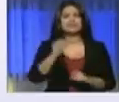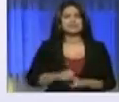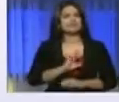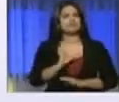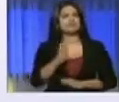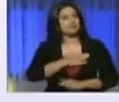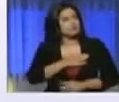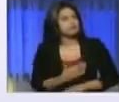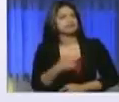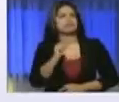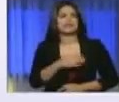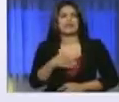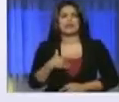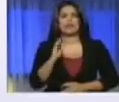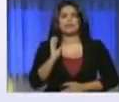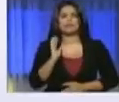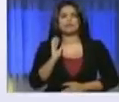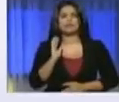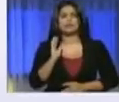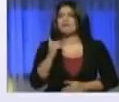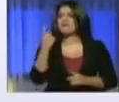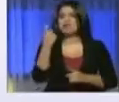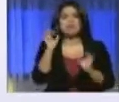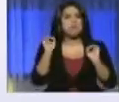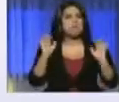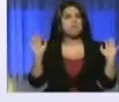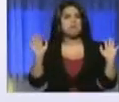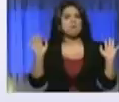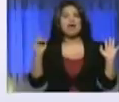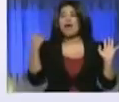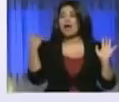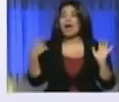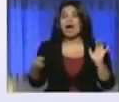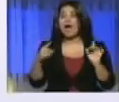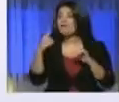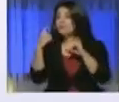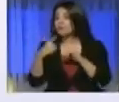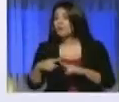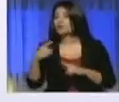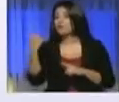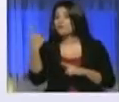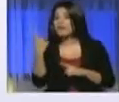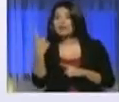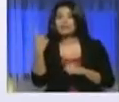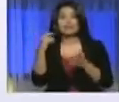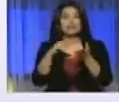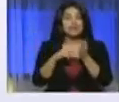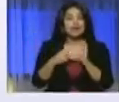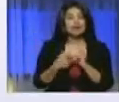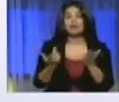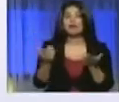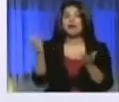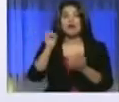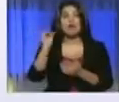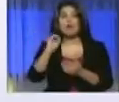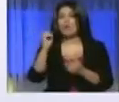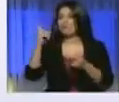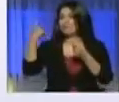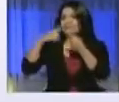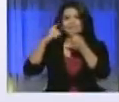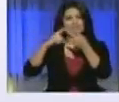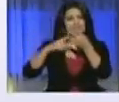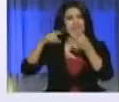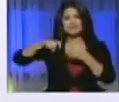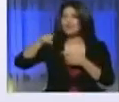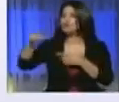tenemos. No nos falta nada. Y los recursos que hagan falta, técnicas, todo lo que haga falta, usted